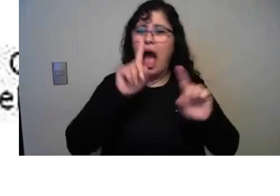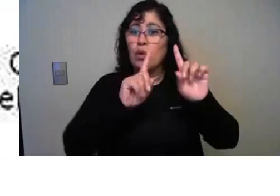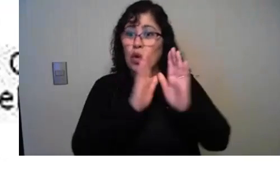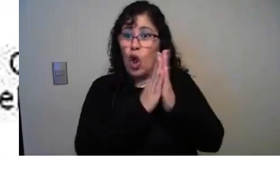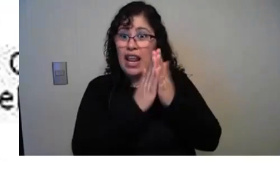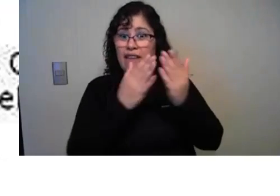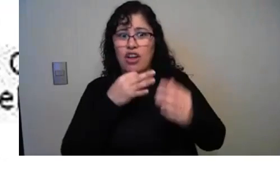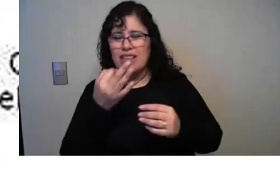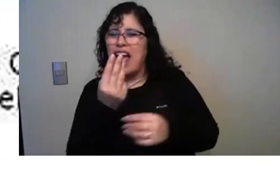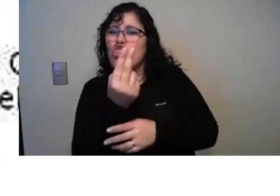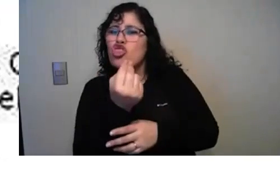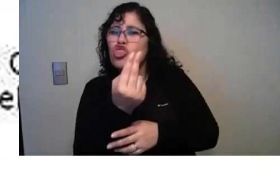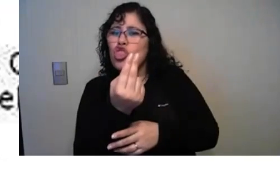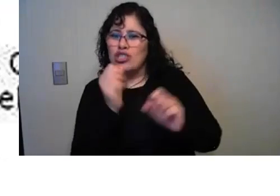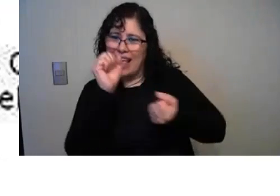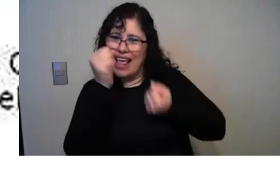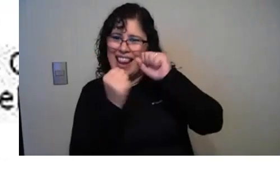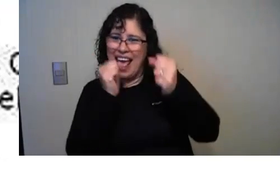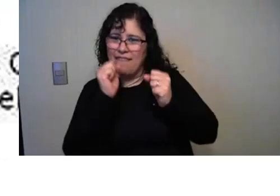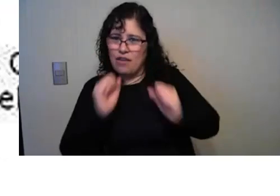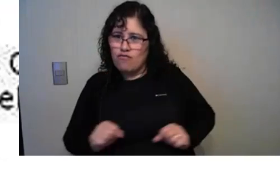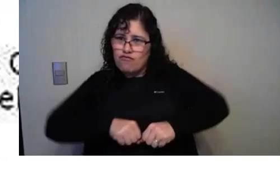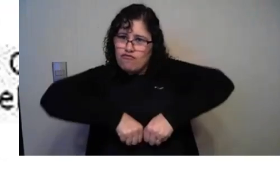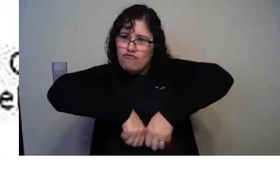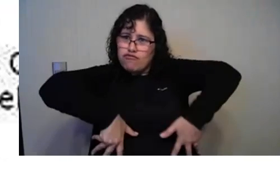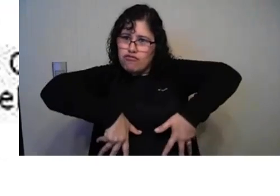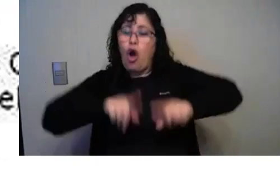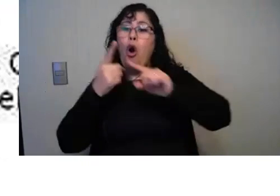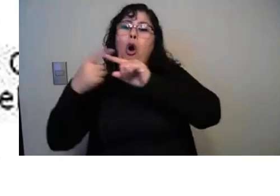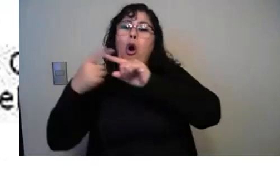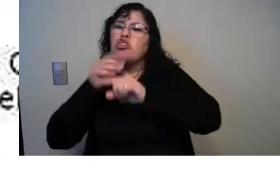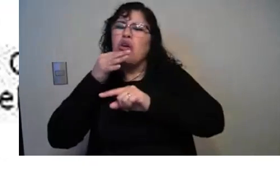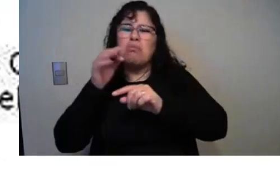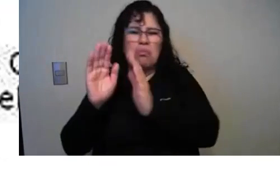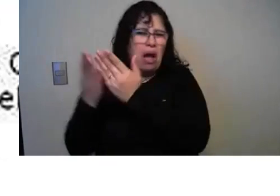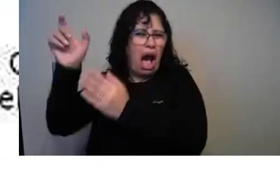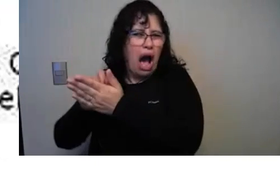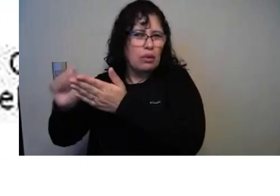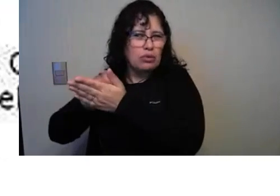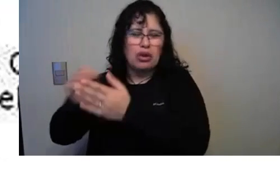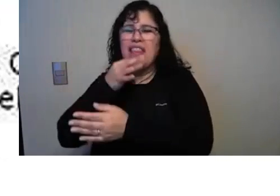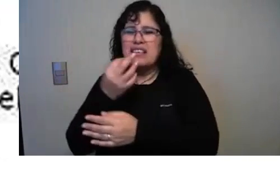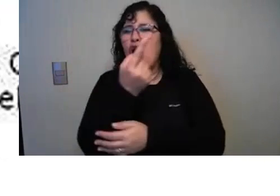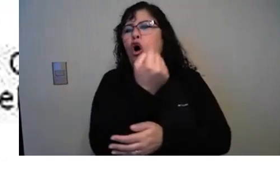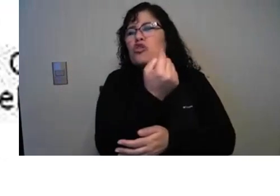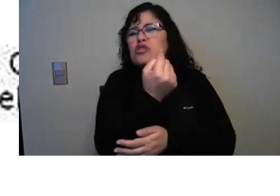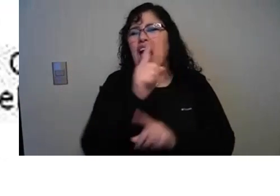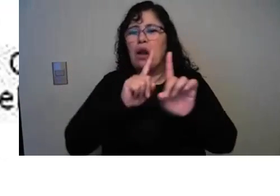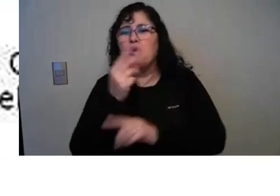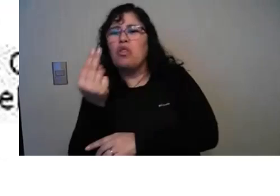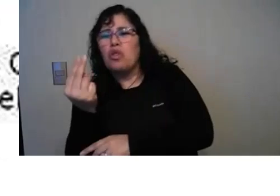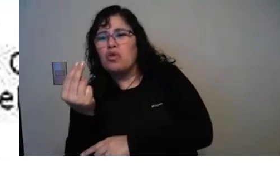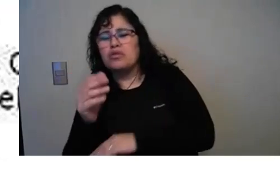nervios intercostales, algunos los van a declarar como 11 intercostales, y el último, el 12, como subcostal,